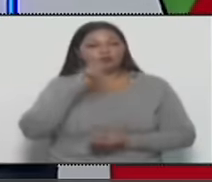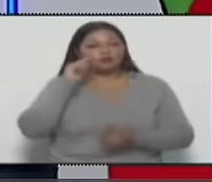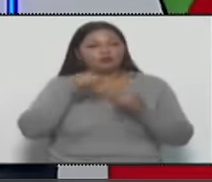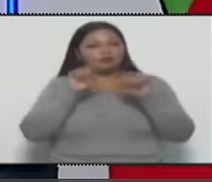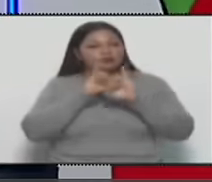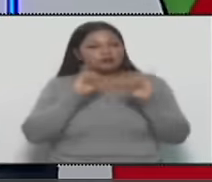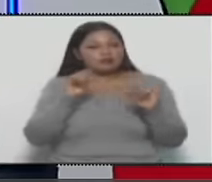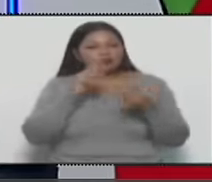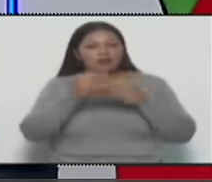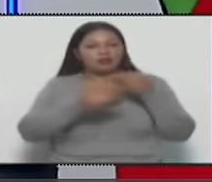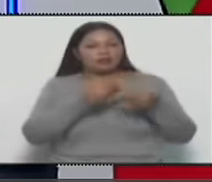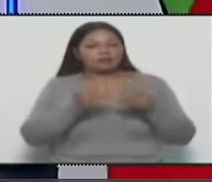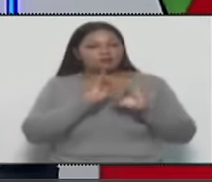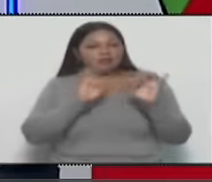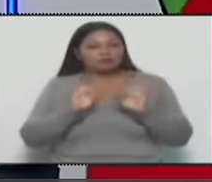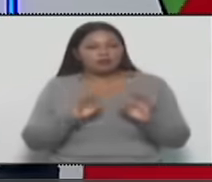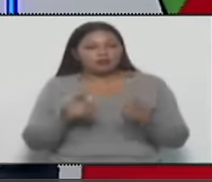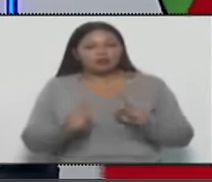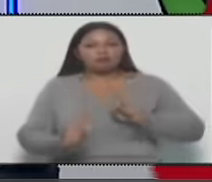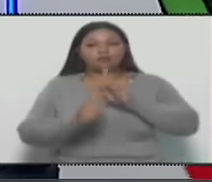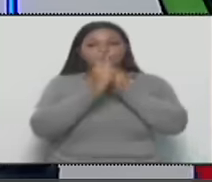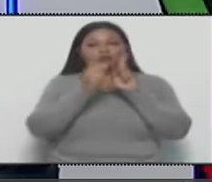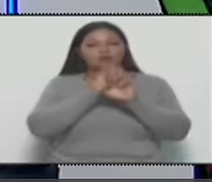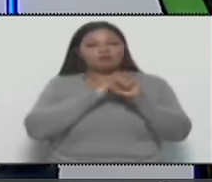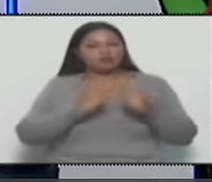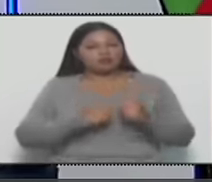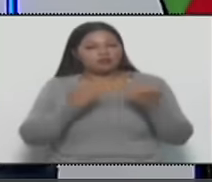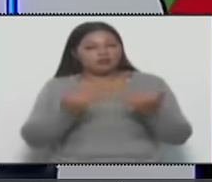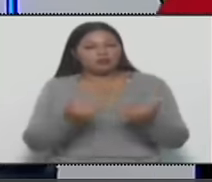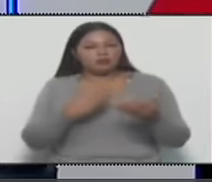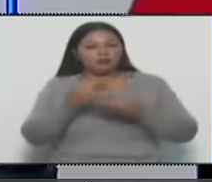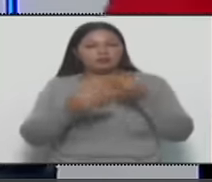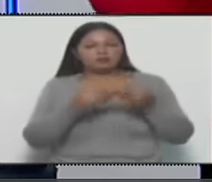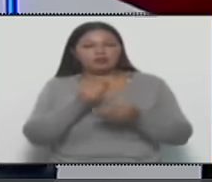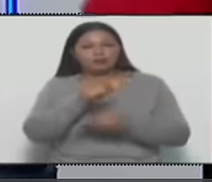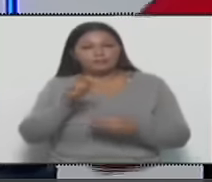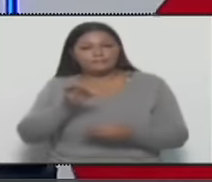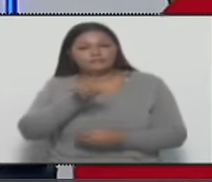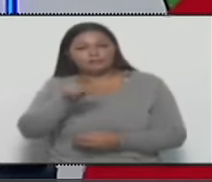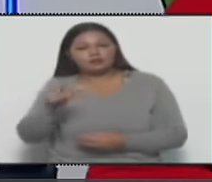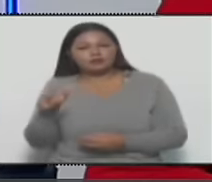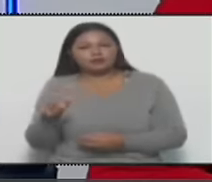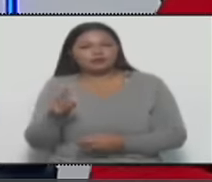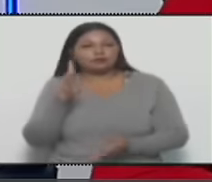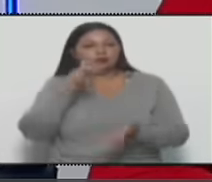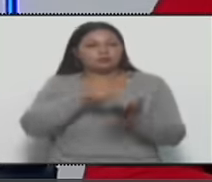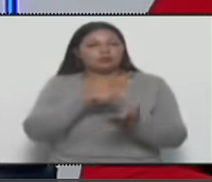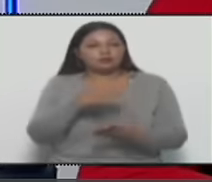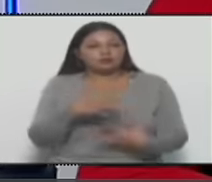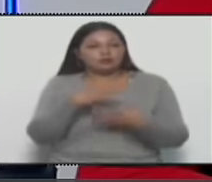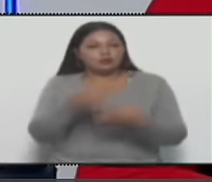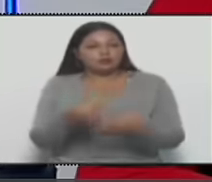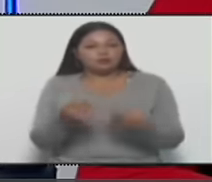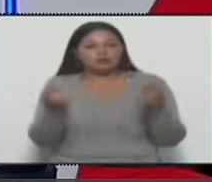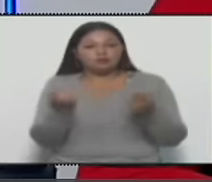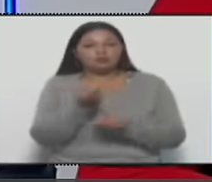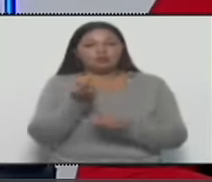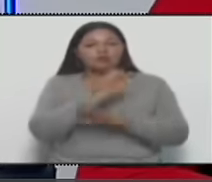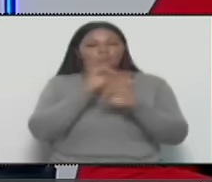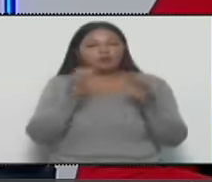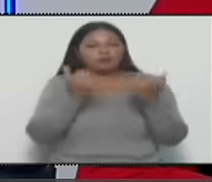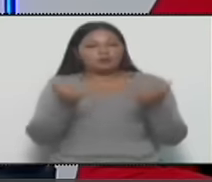hay una confrontación donde también es este señor protagonista de ese intento de tratar de desestabilizar